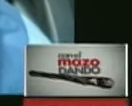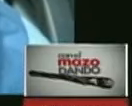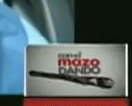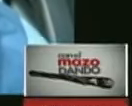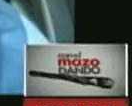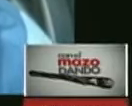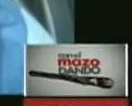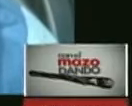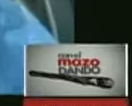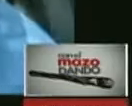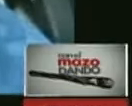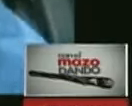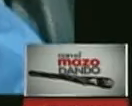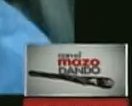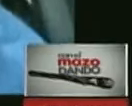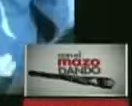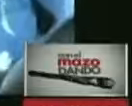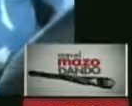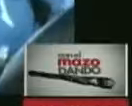Mira.